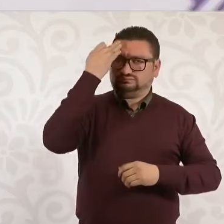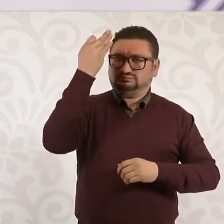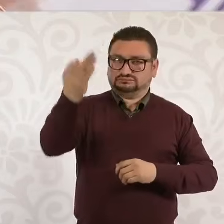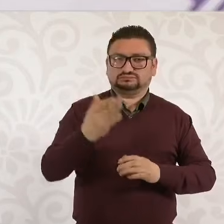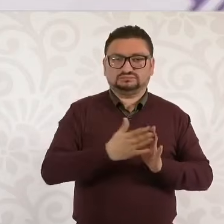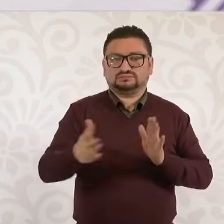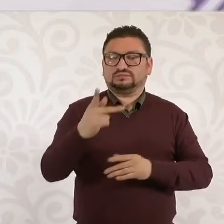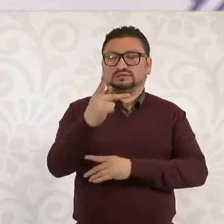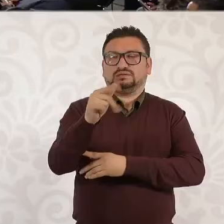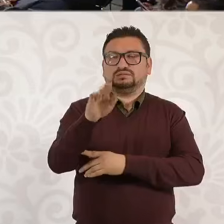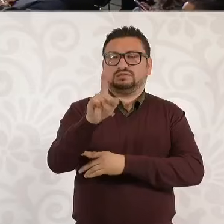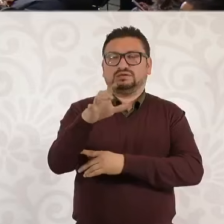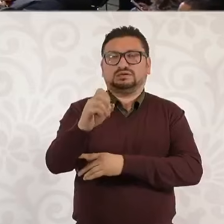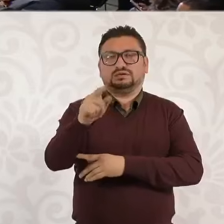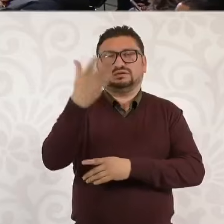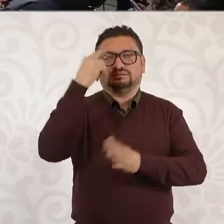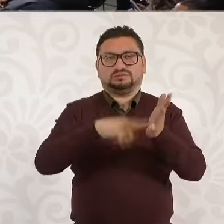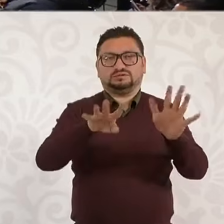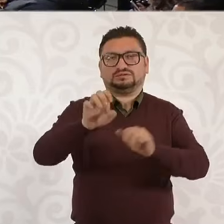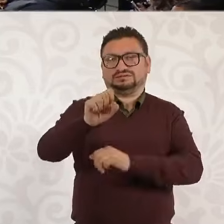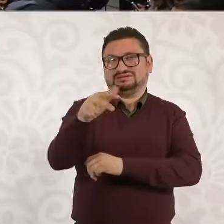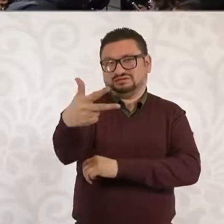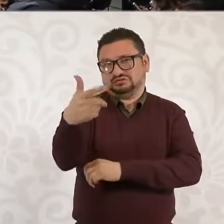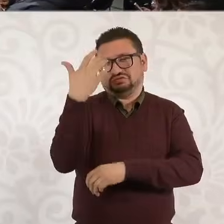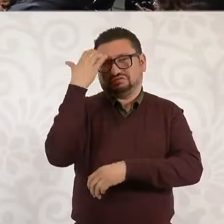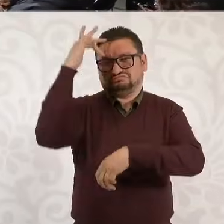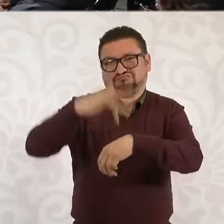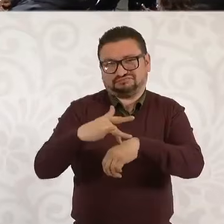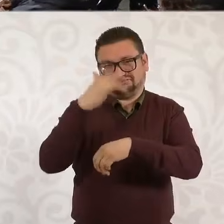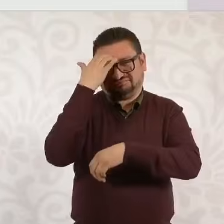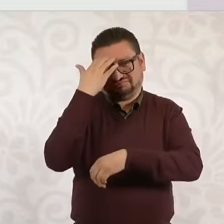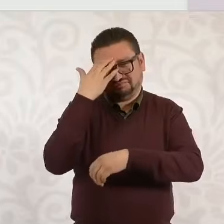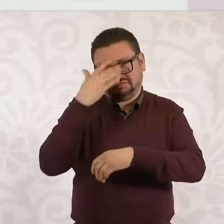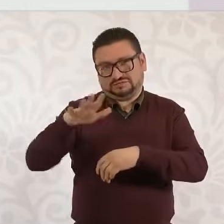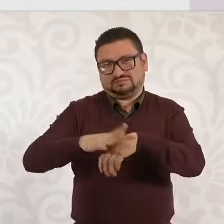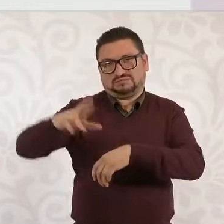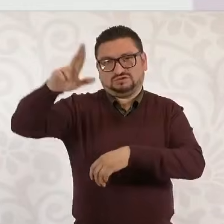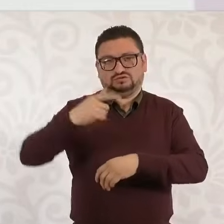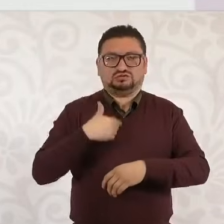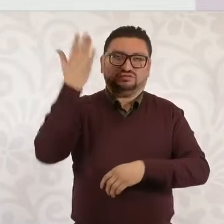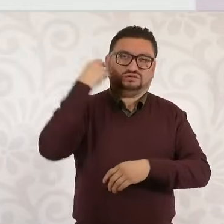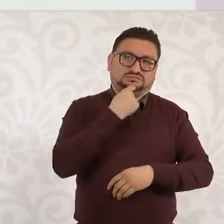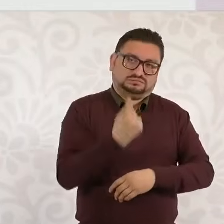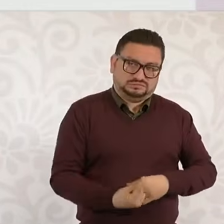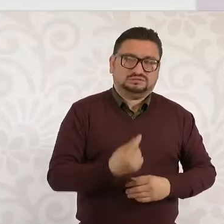pues Pablo obviamente vivió el 68, es más grande que yo era niña,